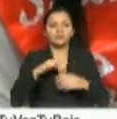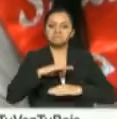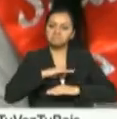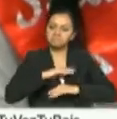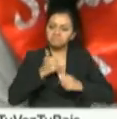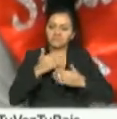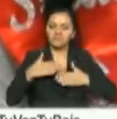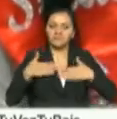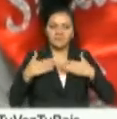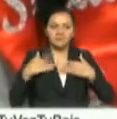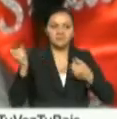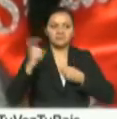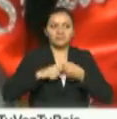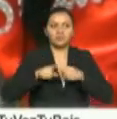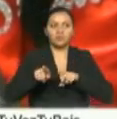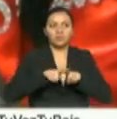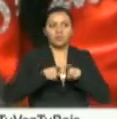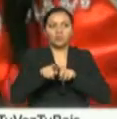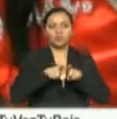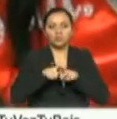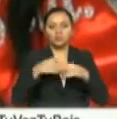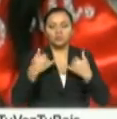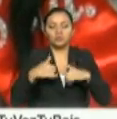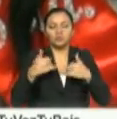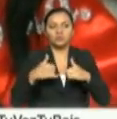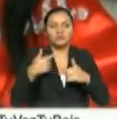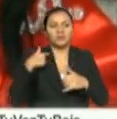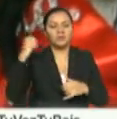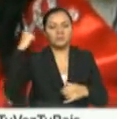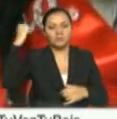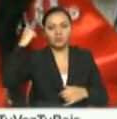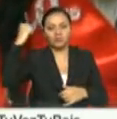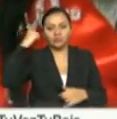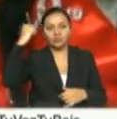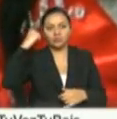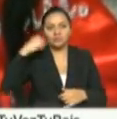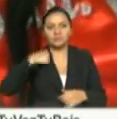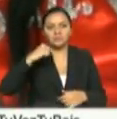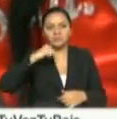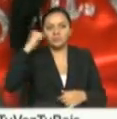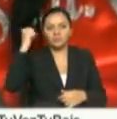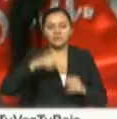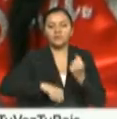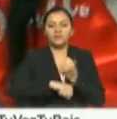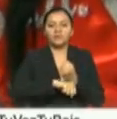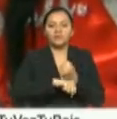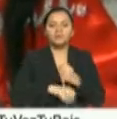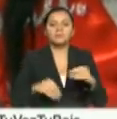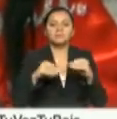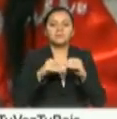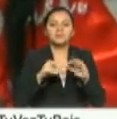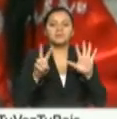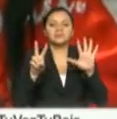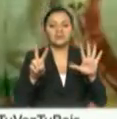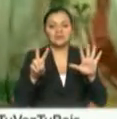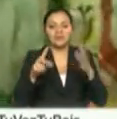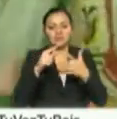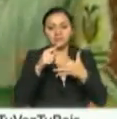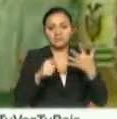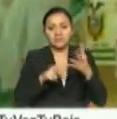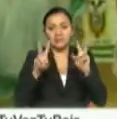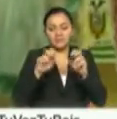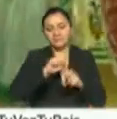de haber concursado en estos Juegos Ancestrales. Campeones, quedamos campeones en el fútbol y en 7 disciplinas de los Juegos